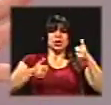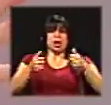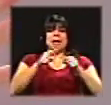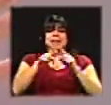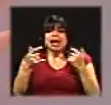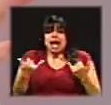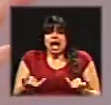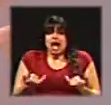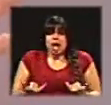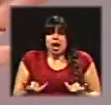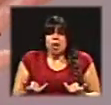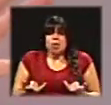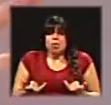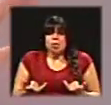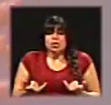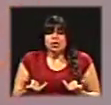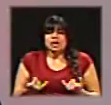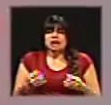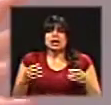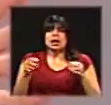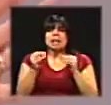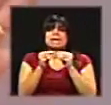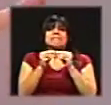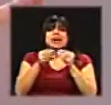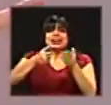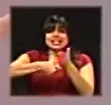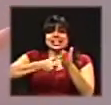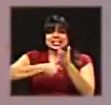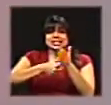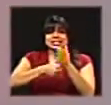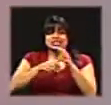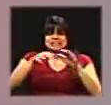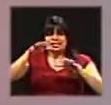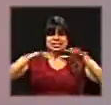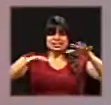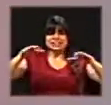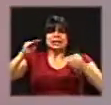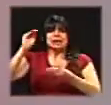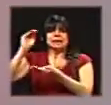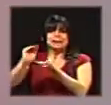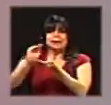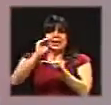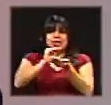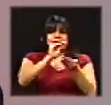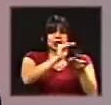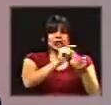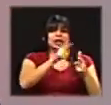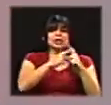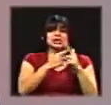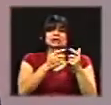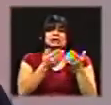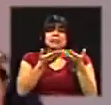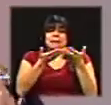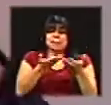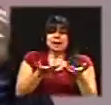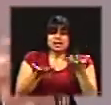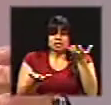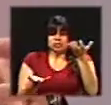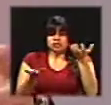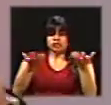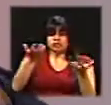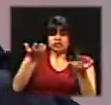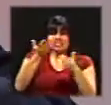caso, el juego se está dando a nivel electoral en una proporción menor. Entonces los pesos relativos de estas